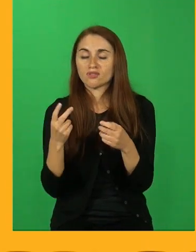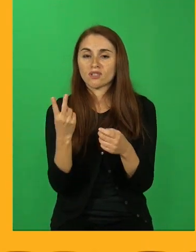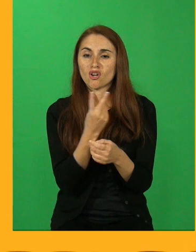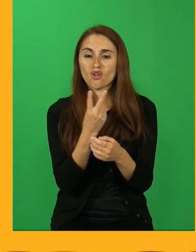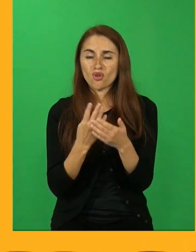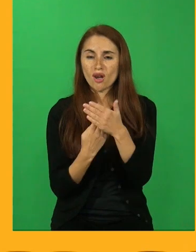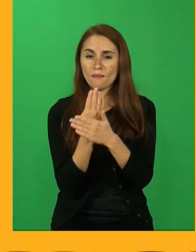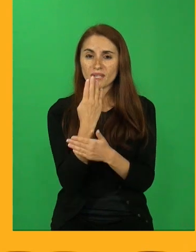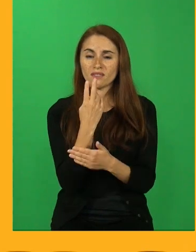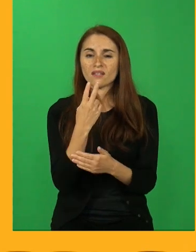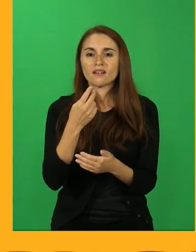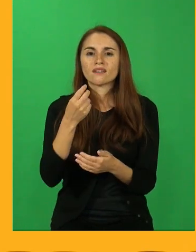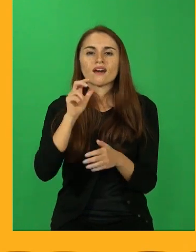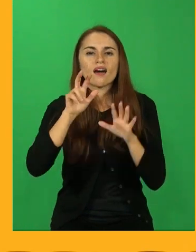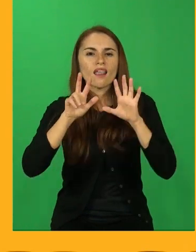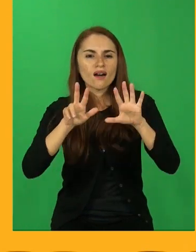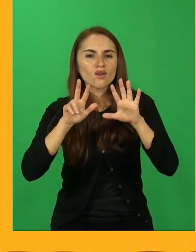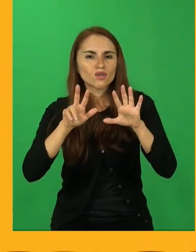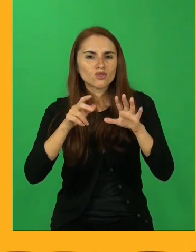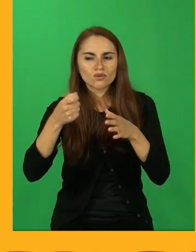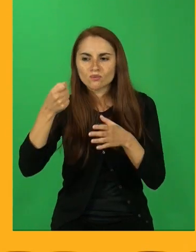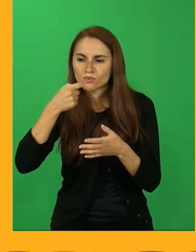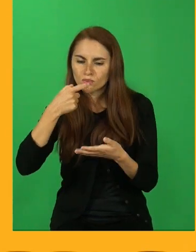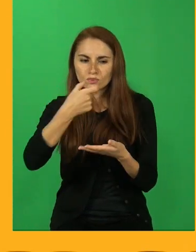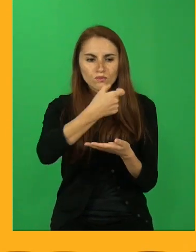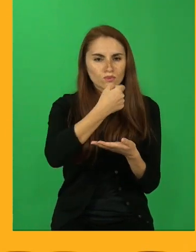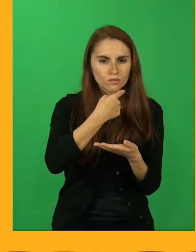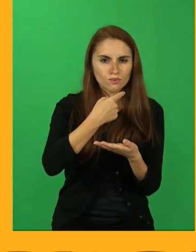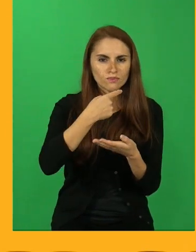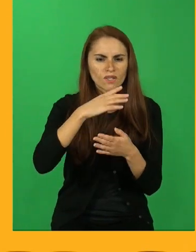¿en qué horario se debe tomar ambos remedios